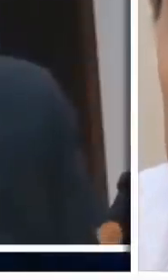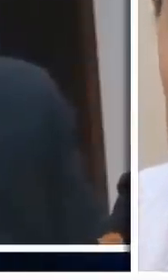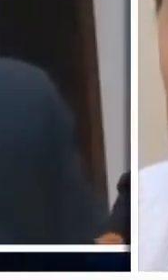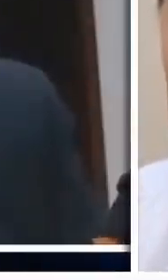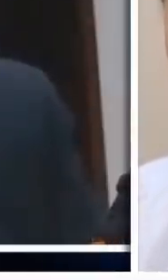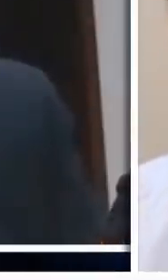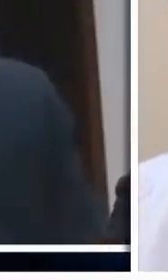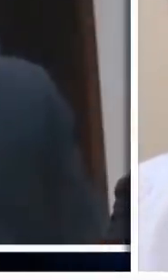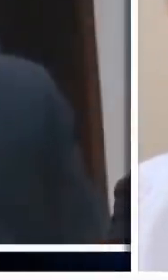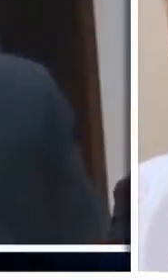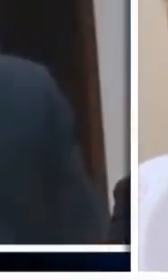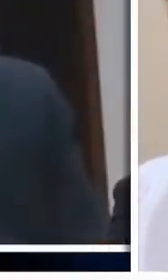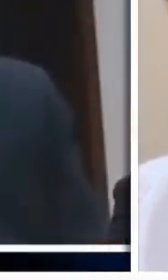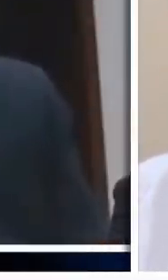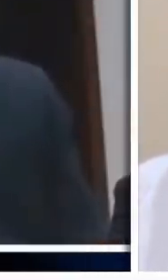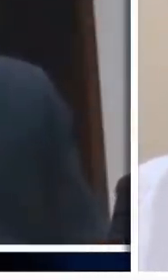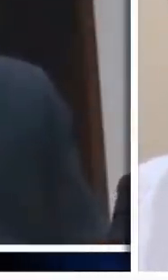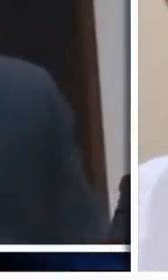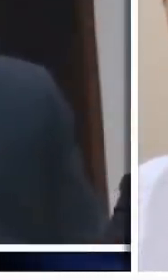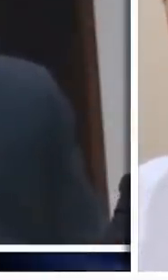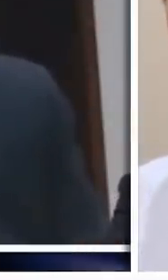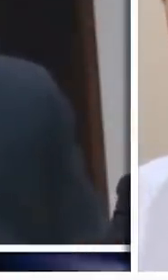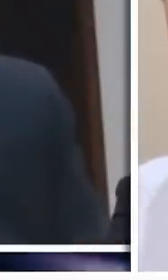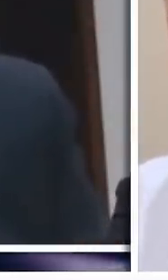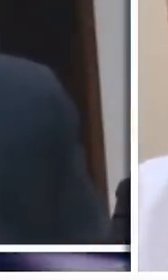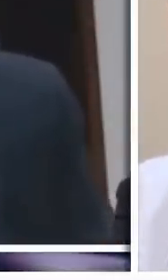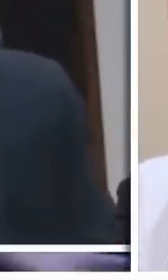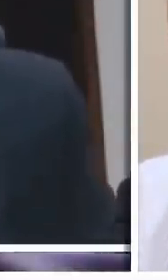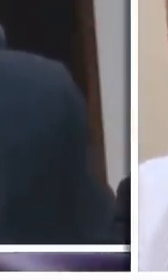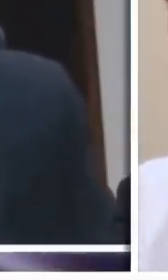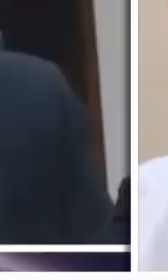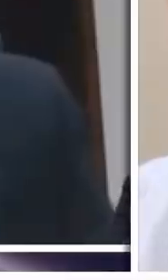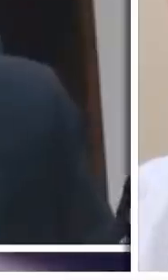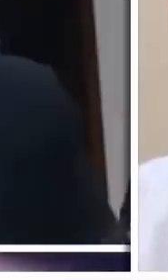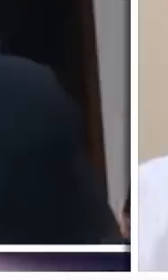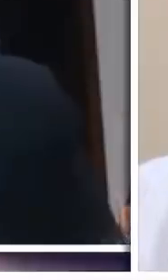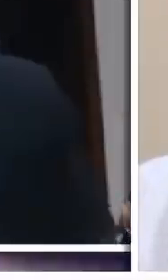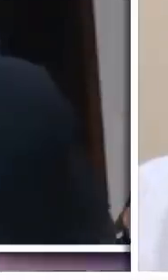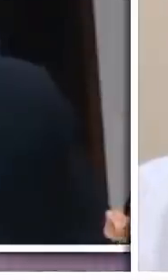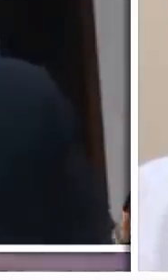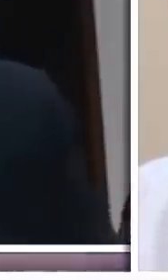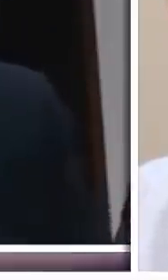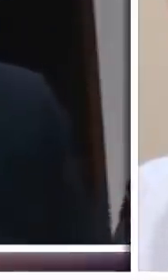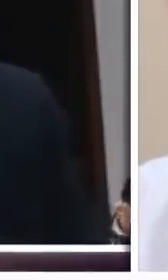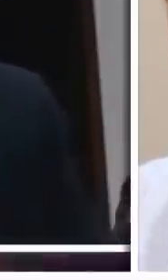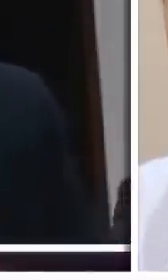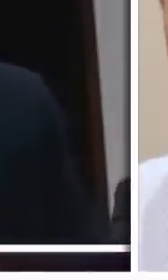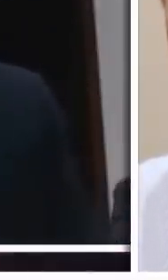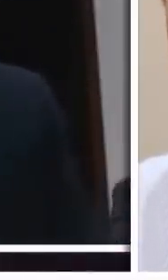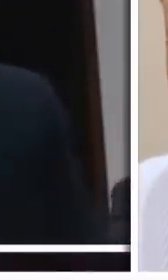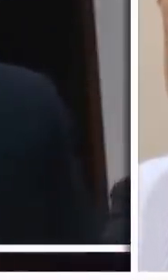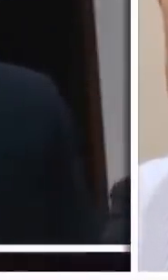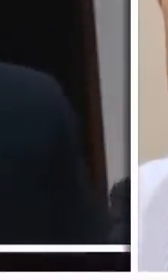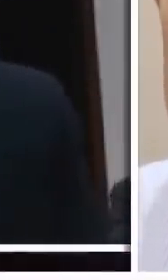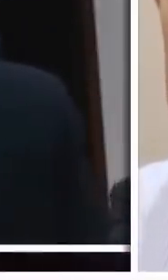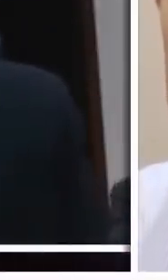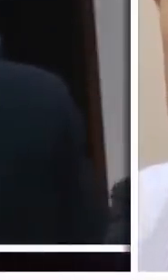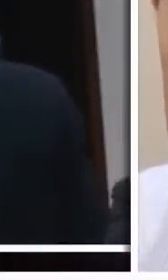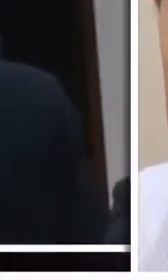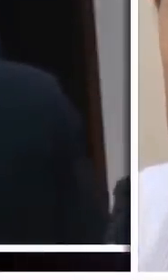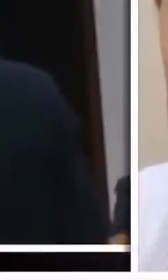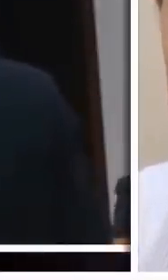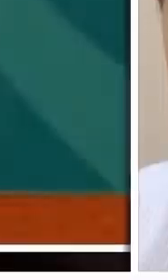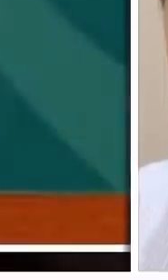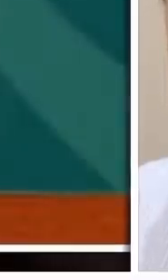este filtro en los congresos entonces si se busca ya los cambios más profundos se necesitan estas